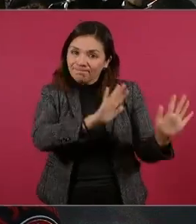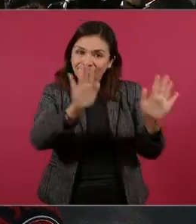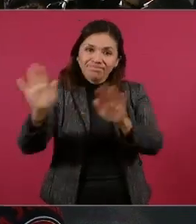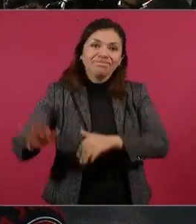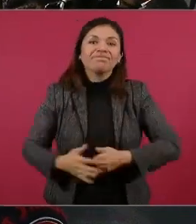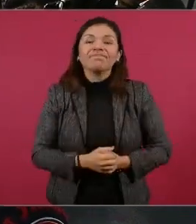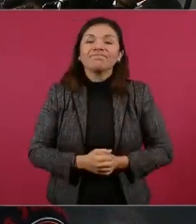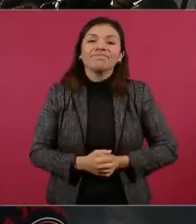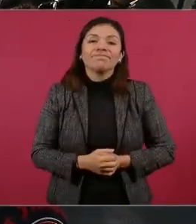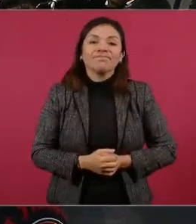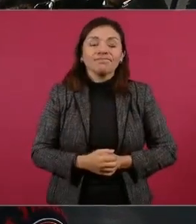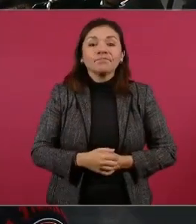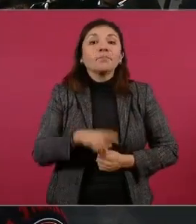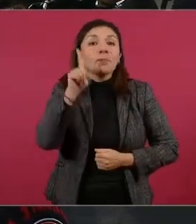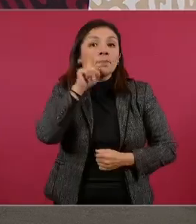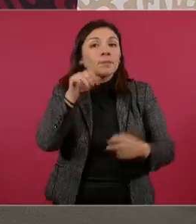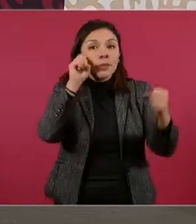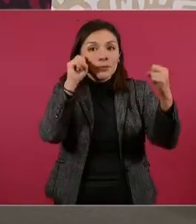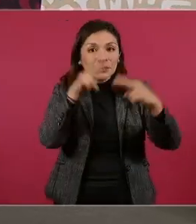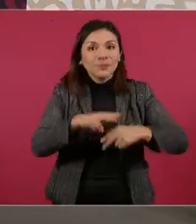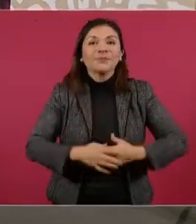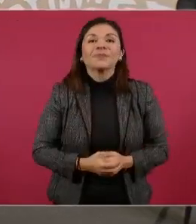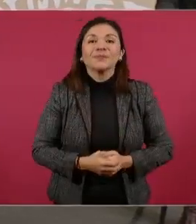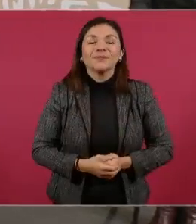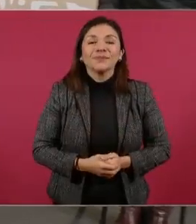Adios nos vemos